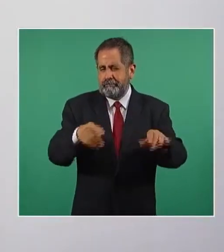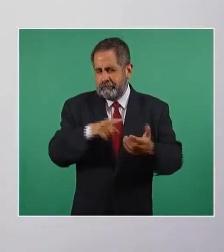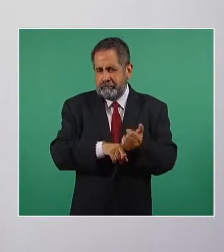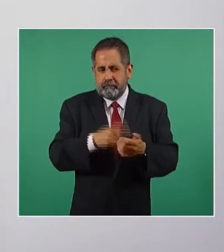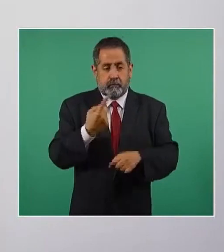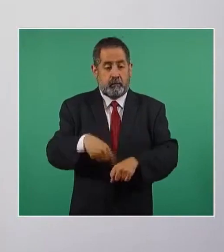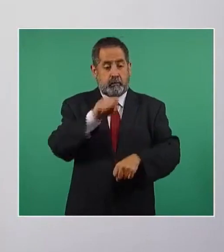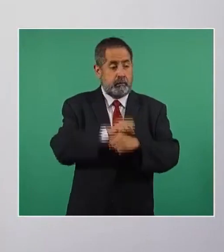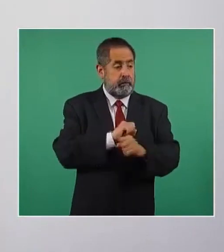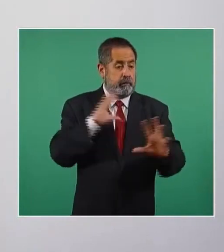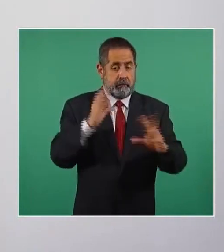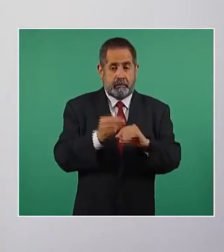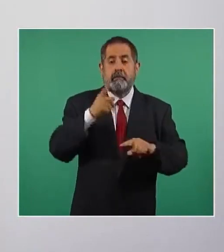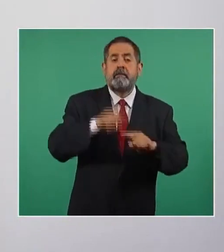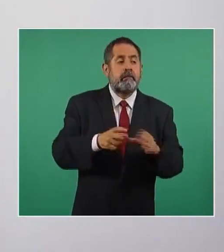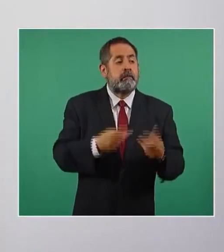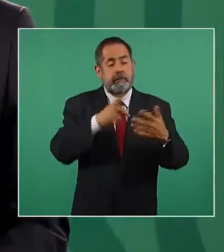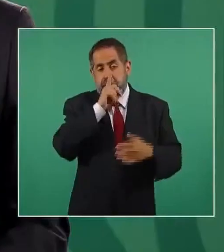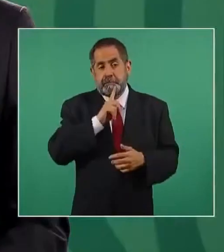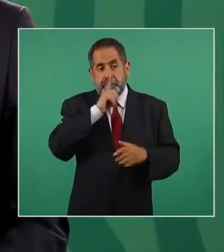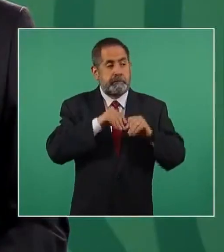mentiras de la semana